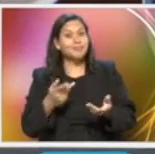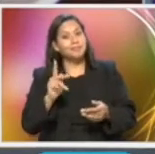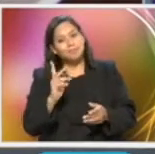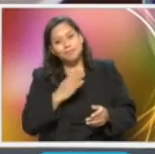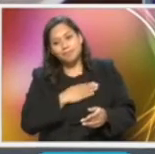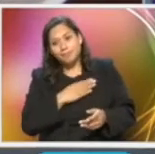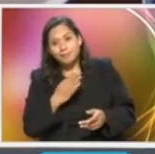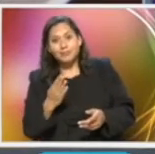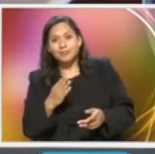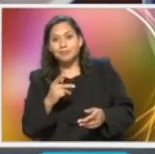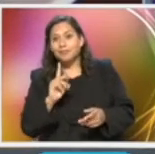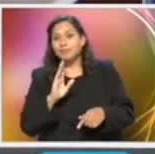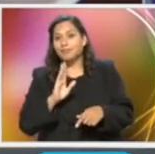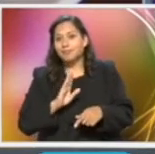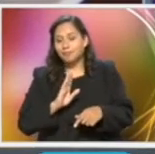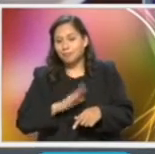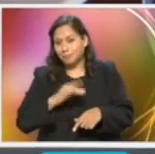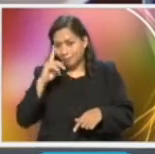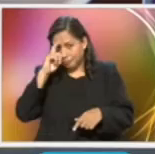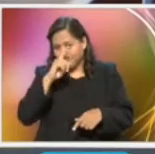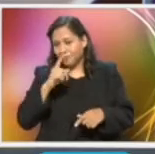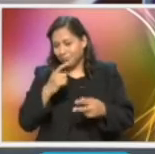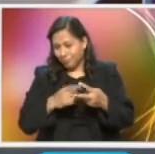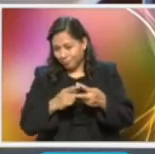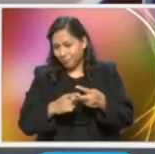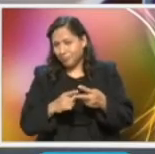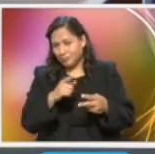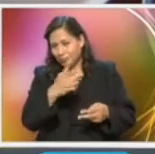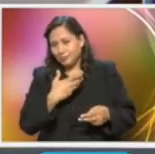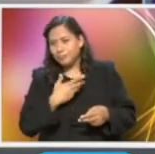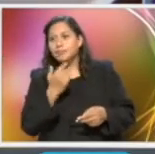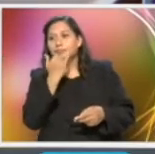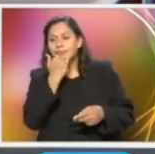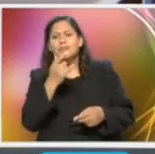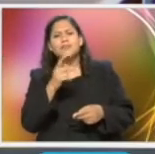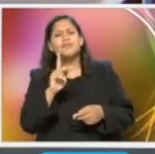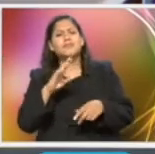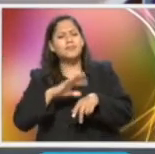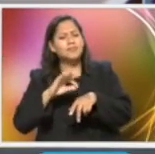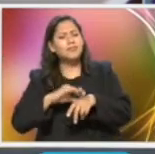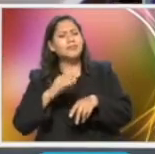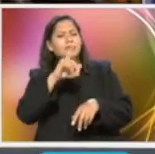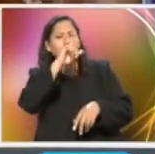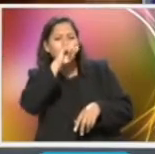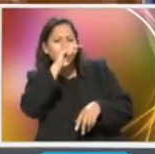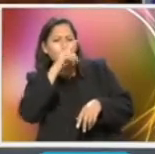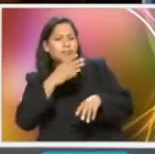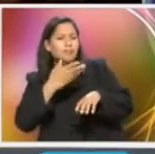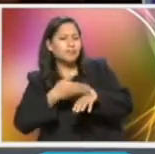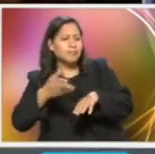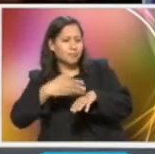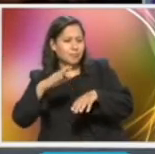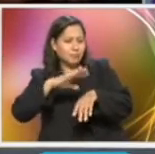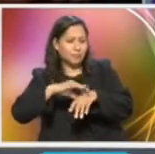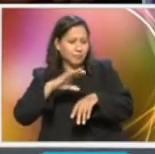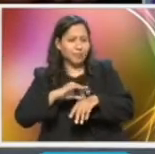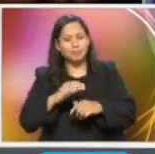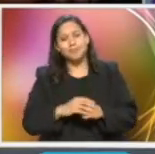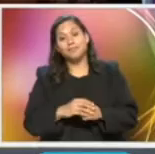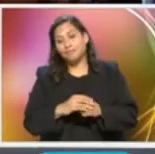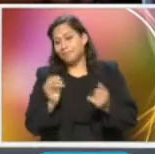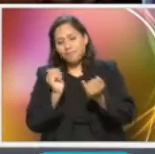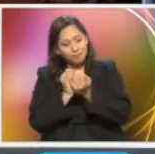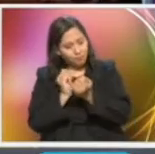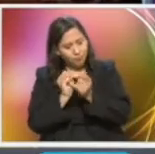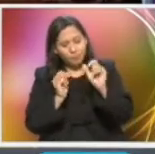bueno, pues es más complicado. Unos datos ahí, perdóneme. Oye, no, ¿qué hay de la carne blanca, por ejemplo? Bueno, tiene sus